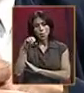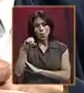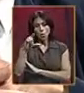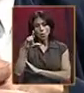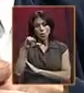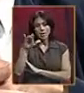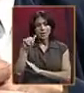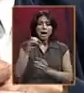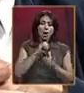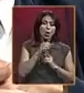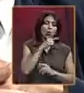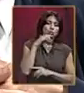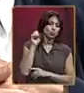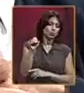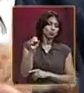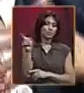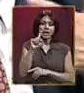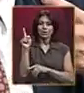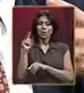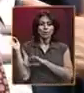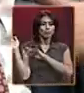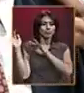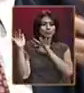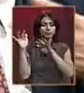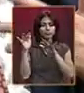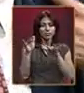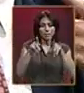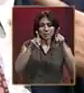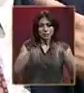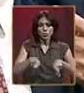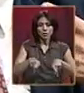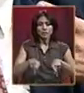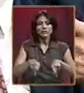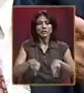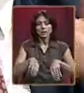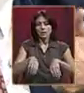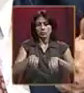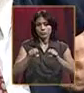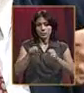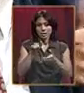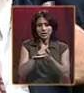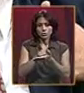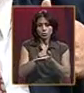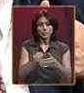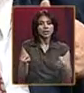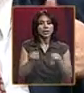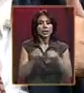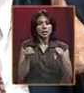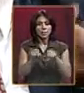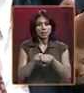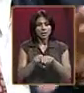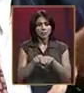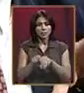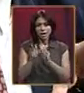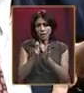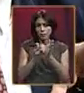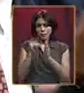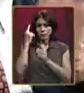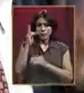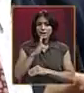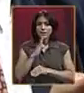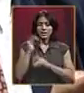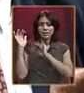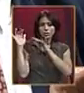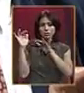Rusia van a llegar los emigrantes que van a poder plantear eso. Y la otra cosa sobre los emigrantes, aprovecho, es